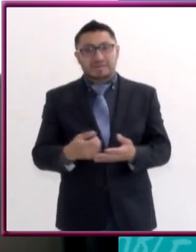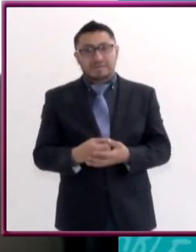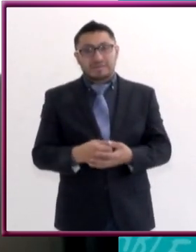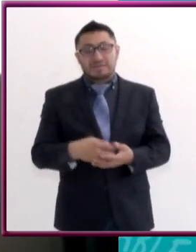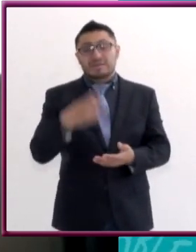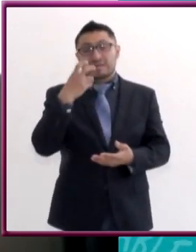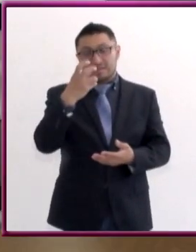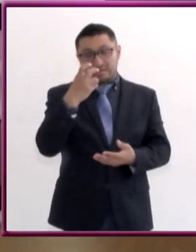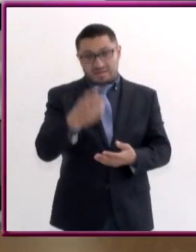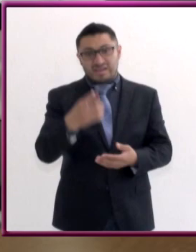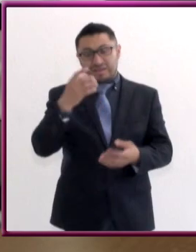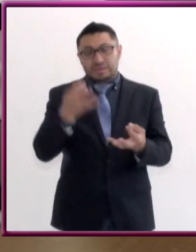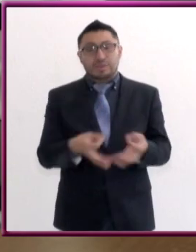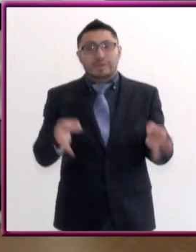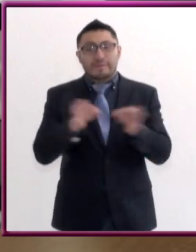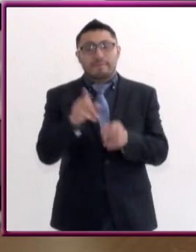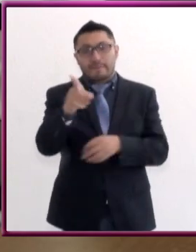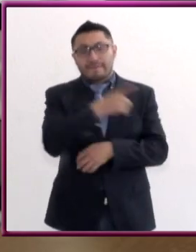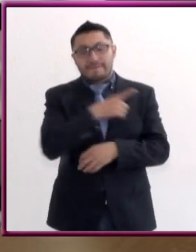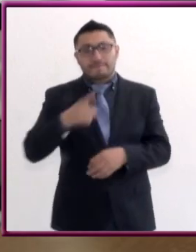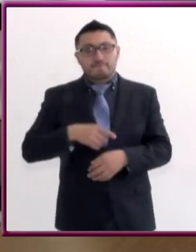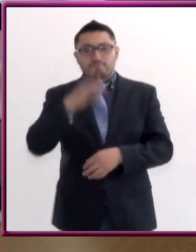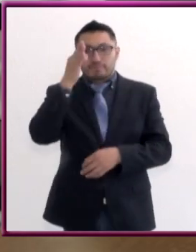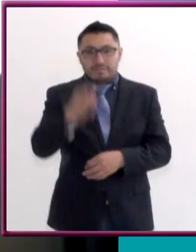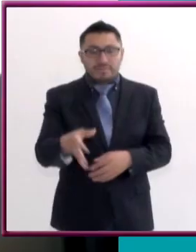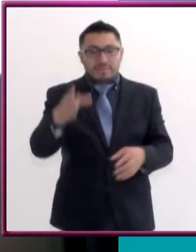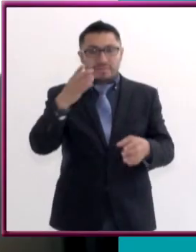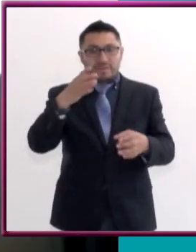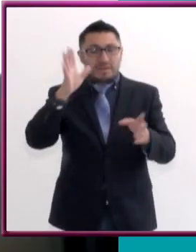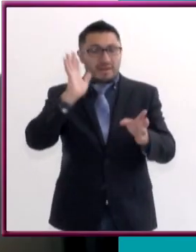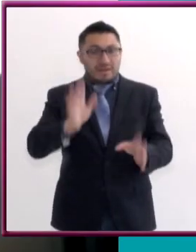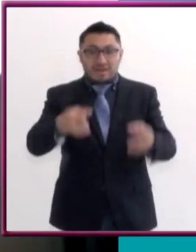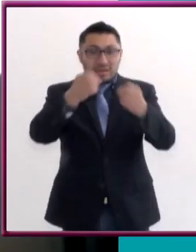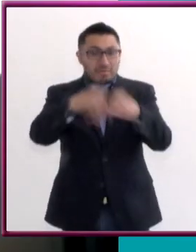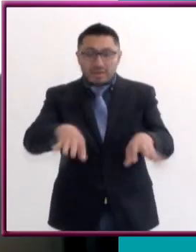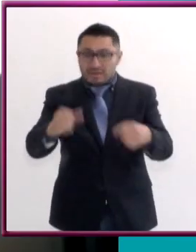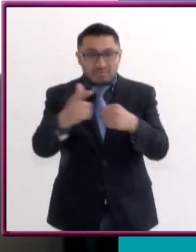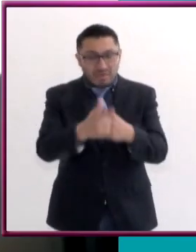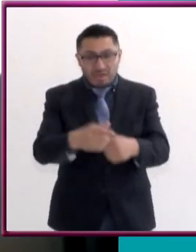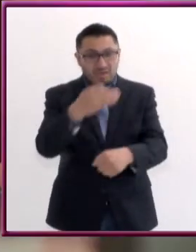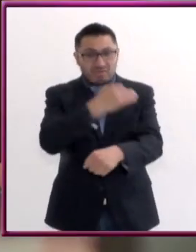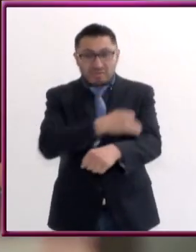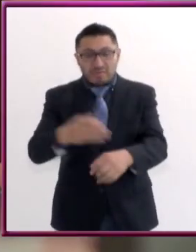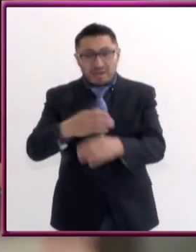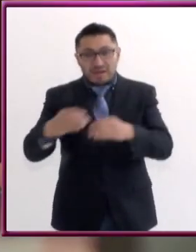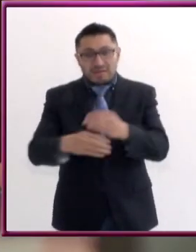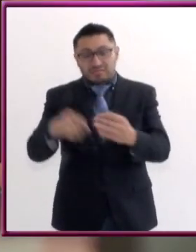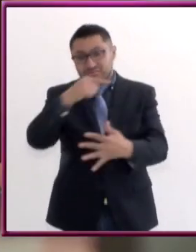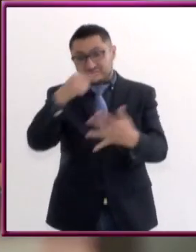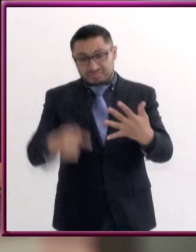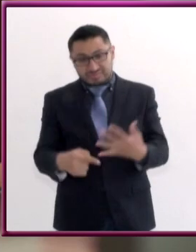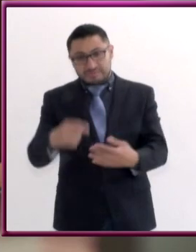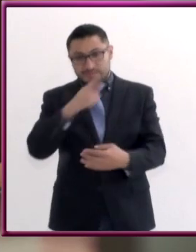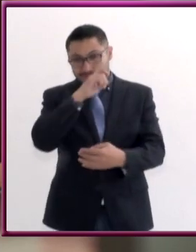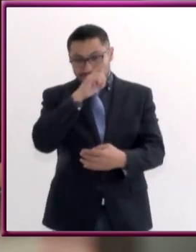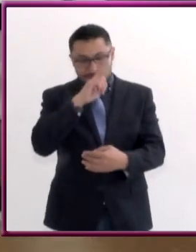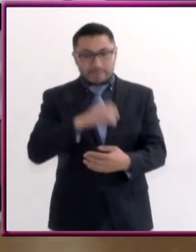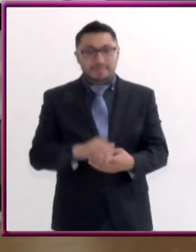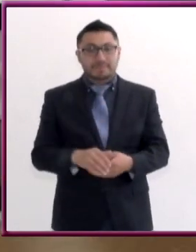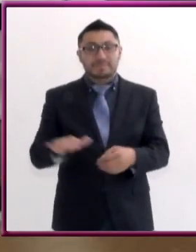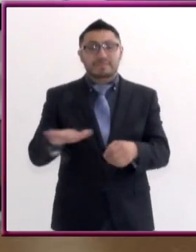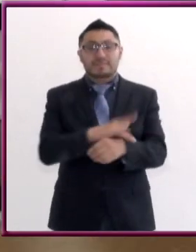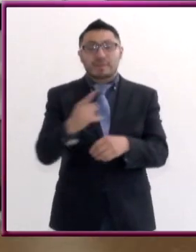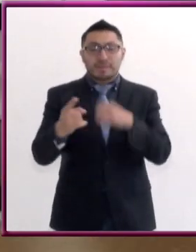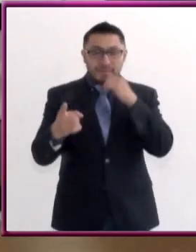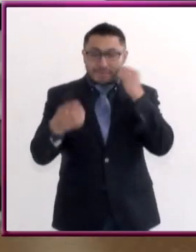vida entera en ese punto. Y eso es, que no cierre. ¿Y por qué se le debe dar un espacio en